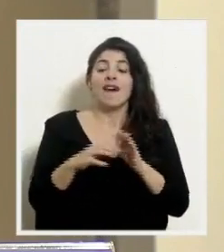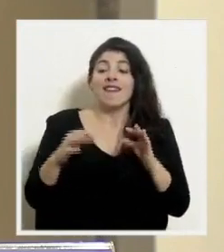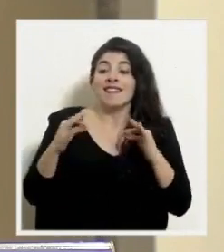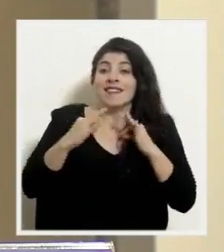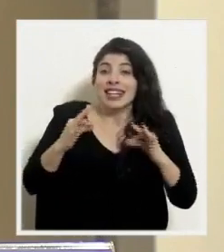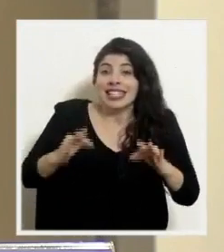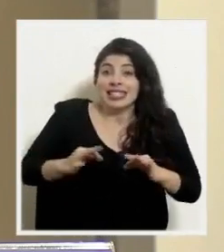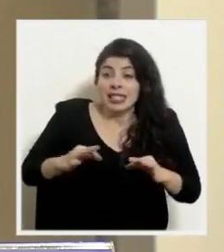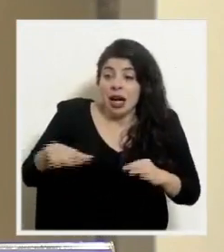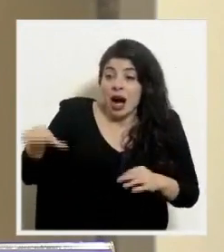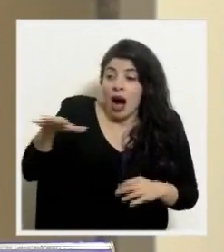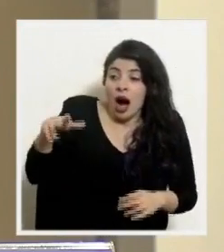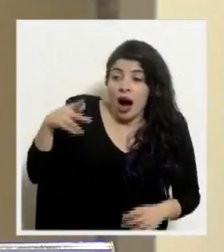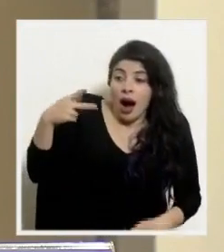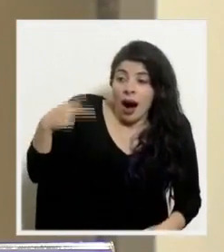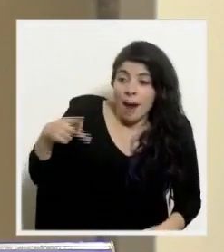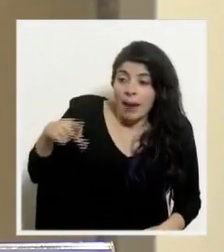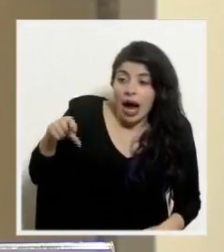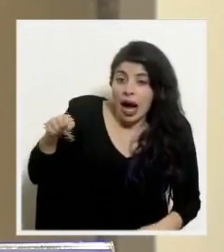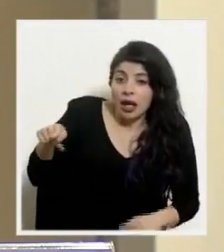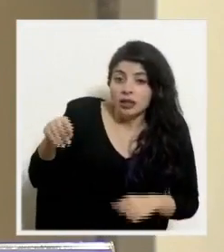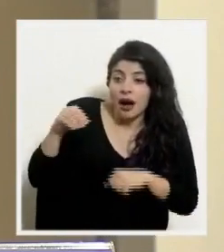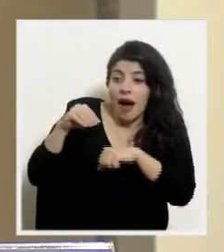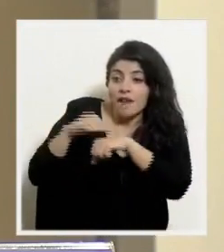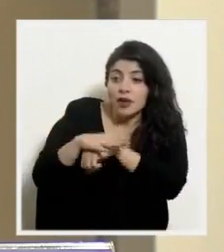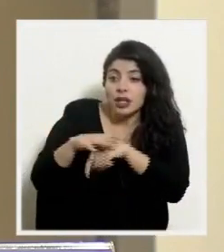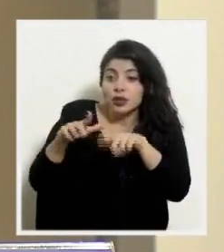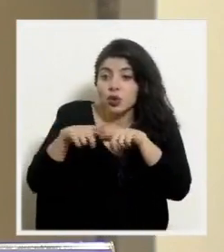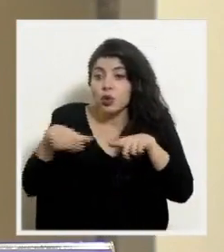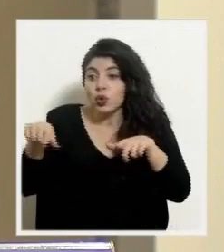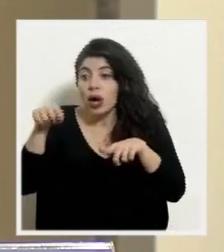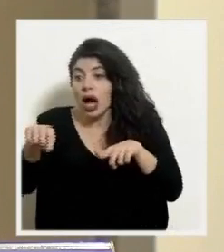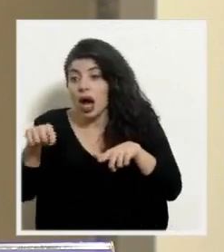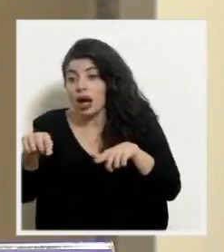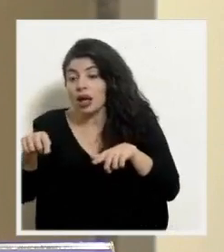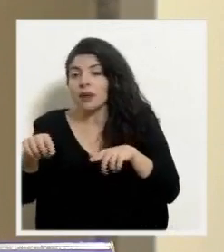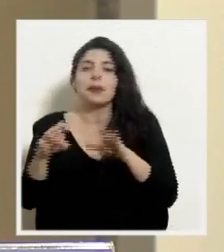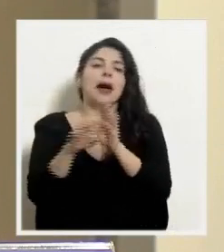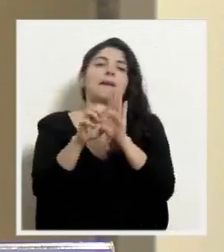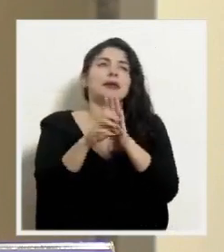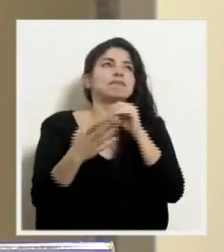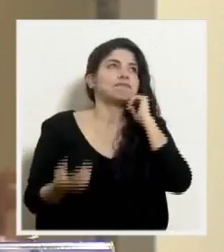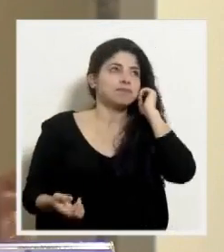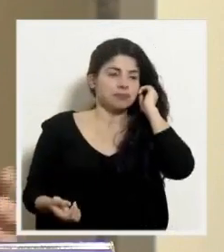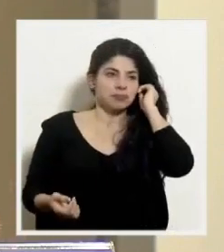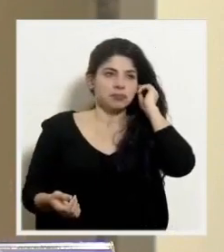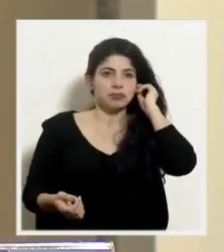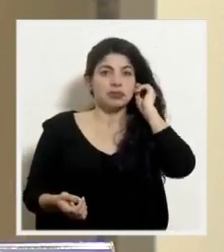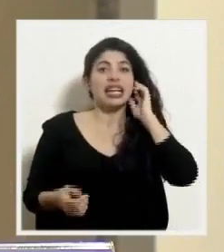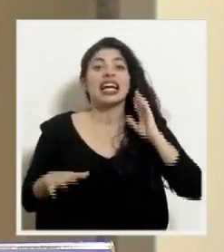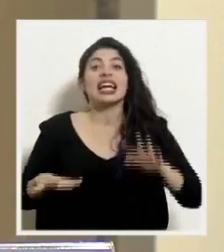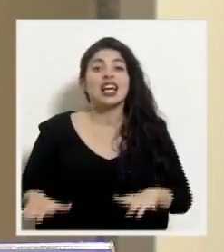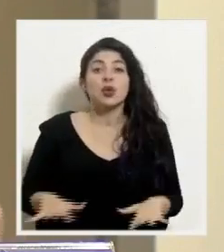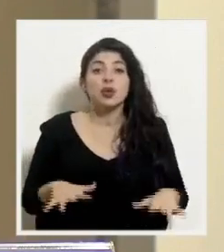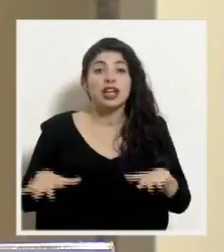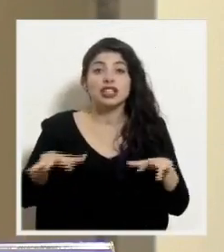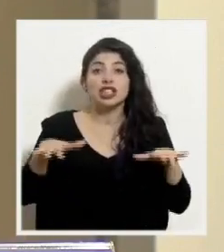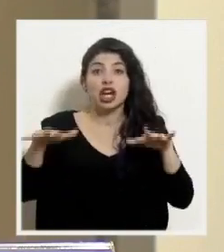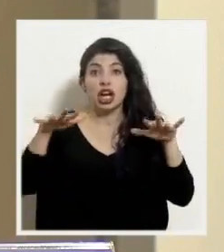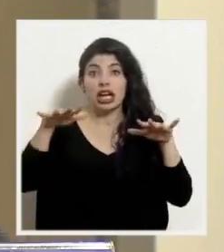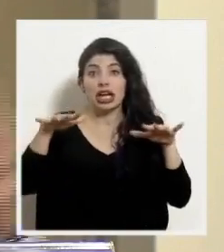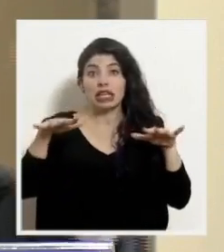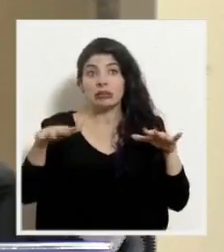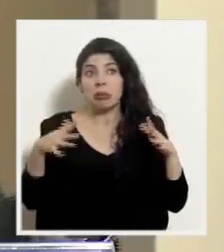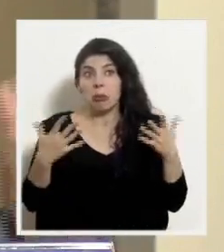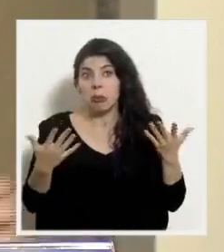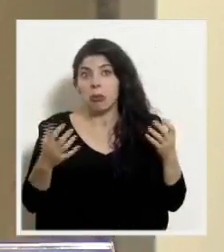físicas que inciden en una zona geográfica determinada. Digamos que lo más extenso son inundaciones, que podría abarcarnos